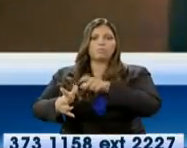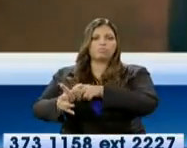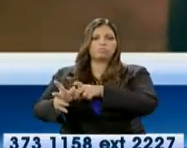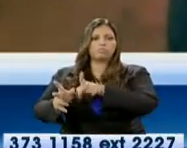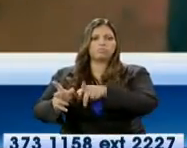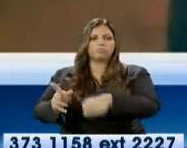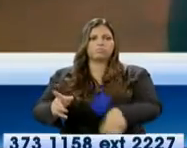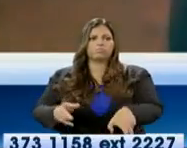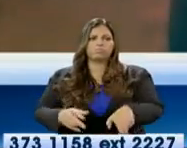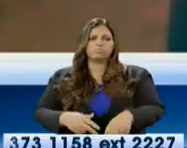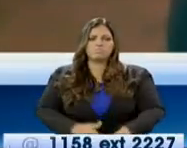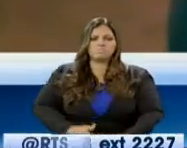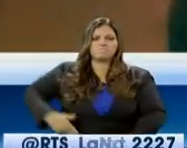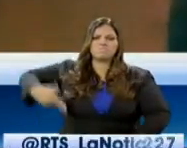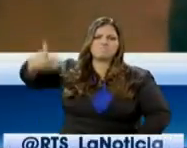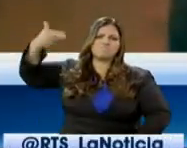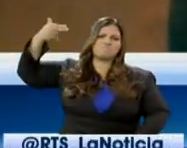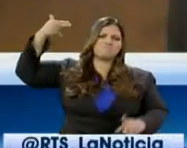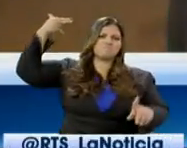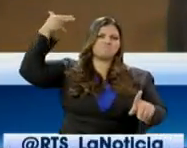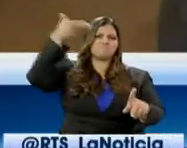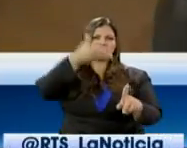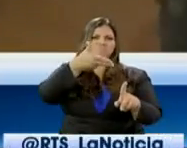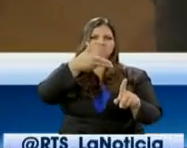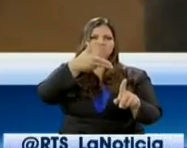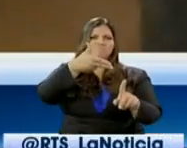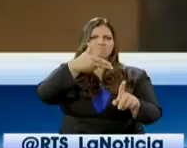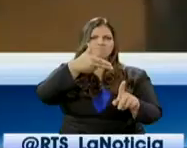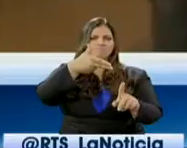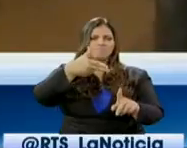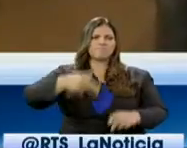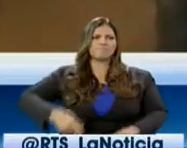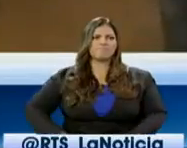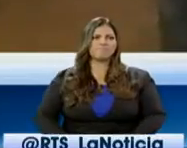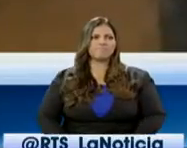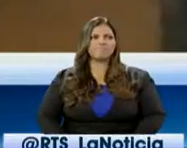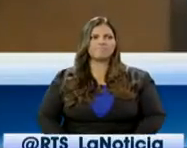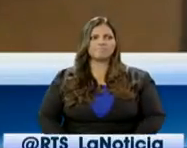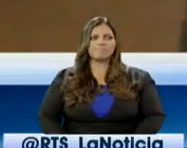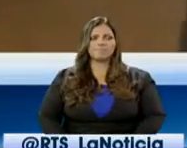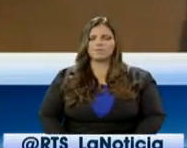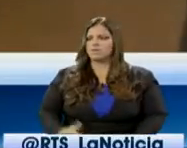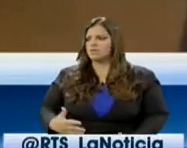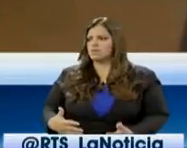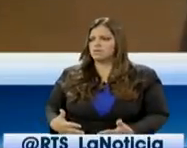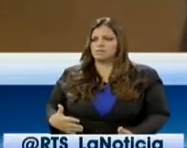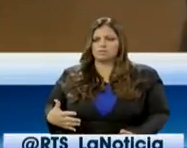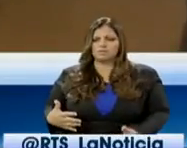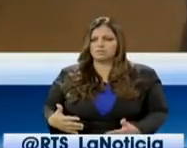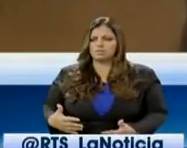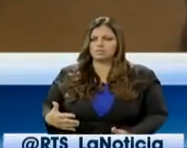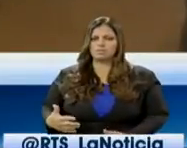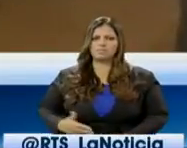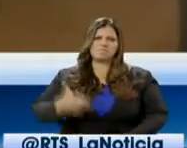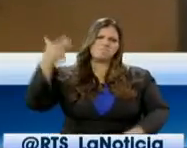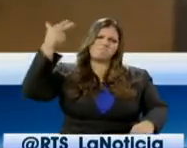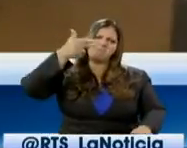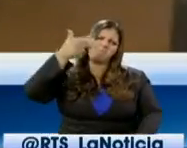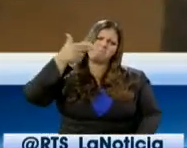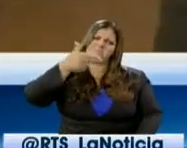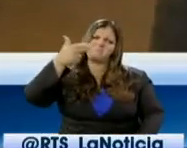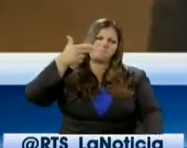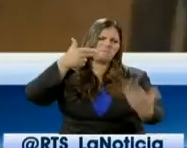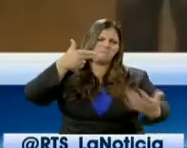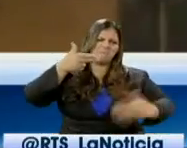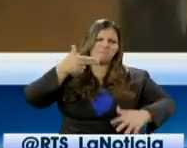la que apunta directamente al peatón. Mientras amedrenta al hombre con el revólver, el pillo